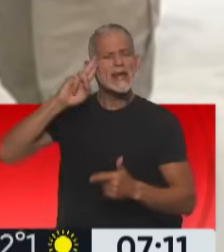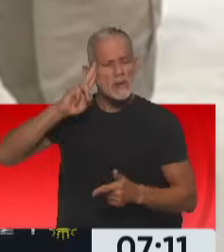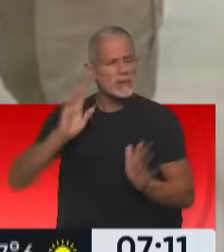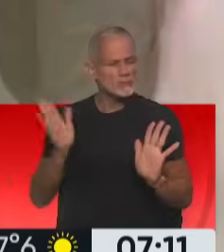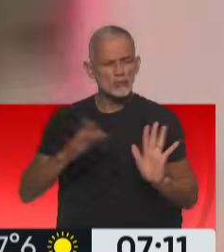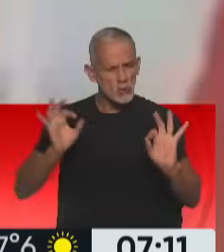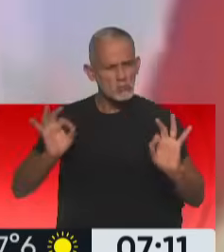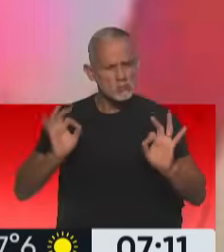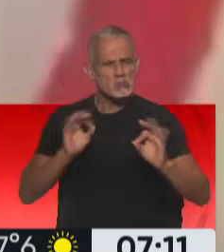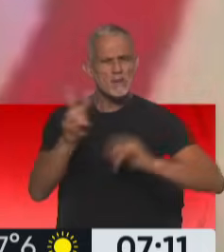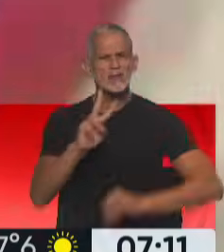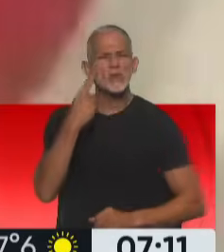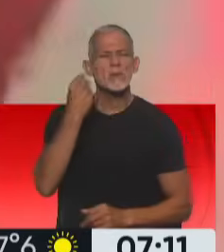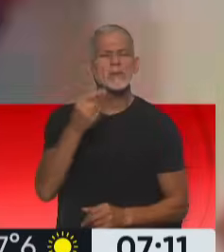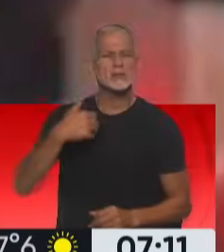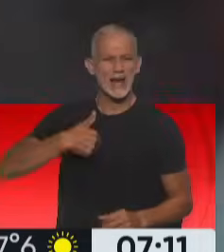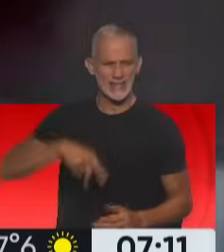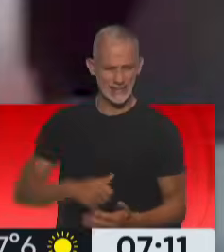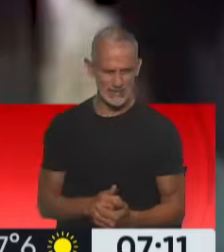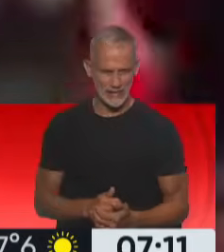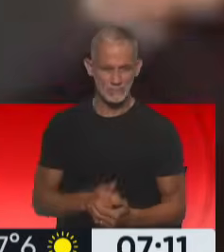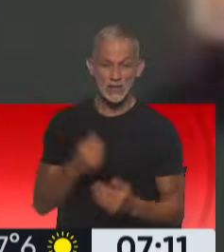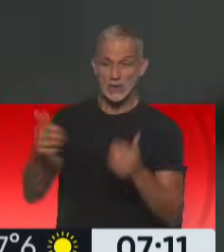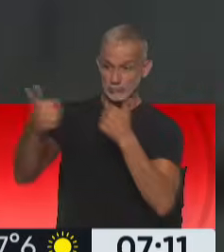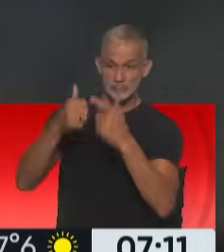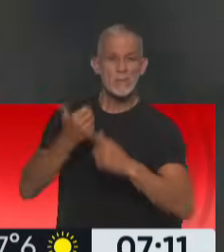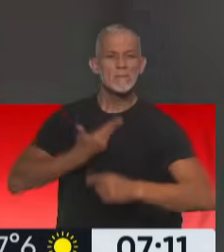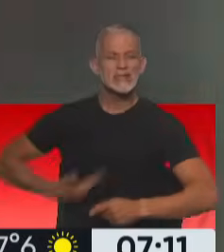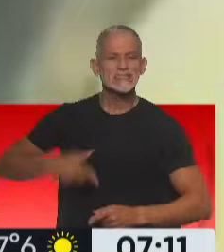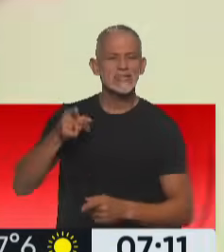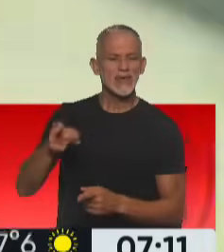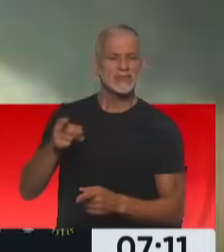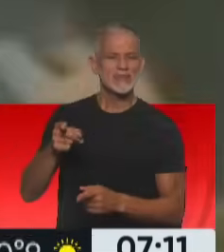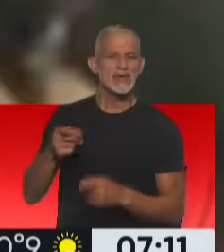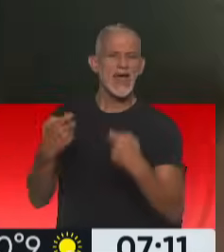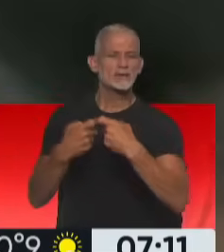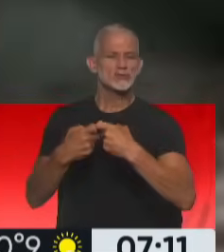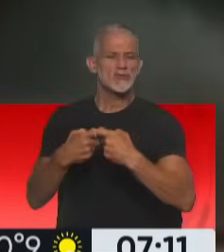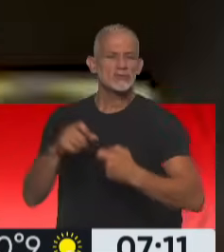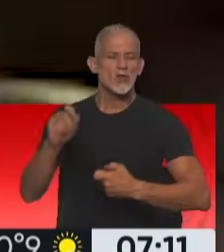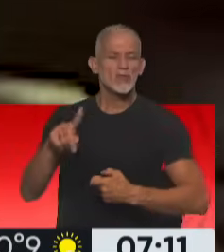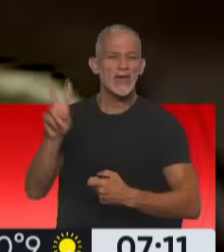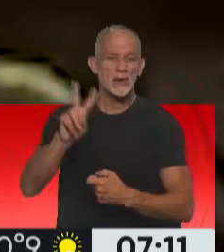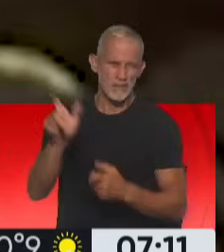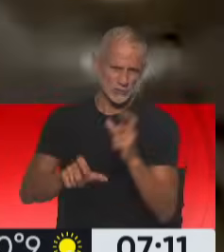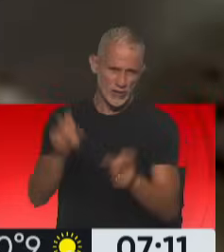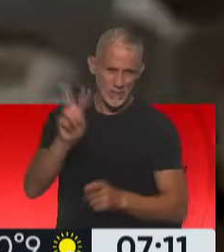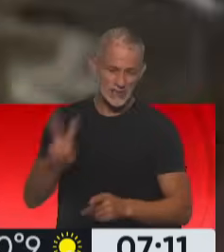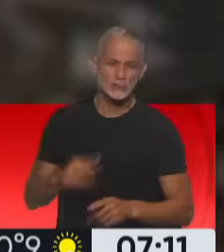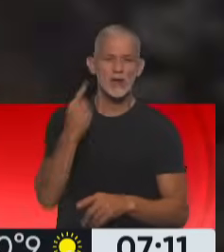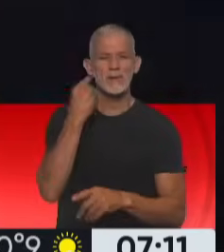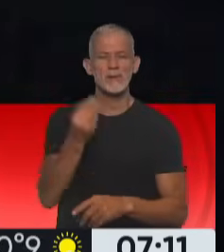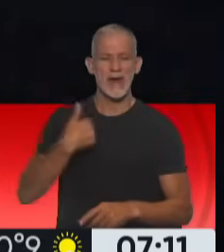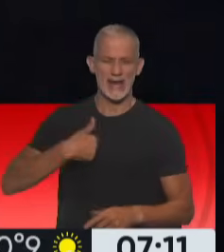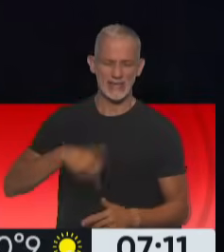todo sentido. Hablamos con el presidente justamente de la Asociación de Venezolanos en nuestro territorio.